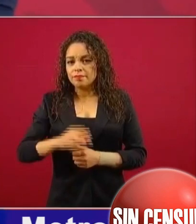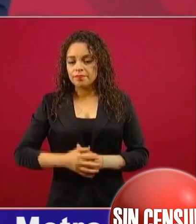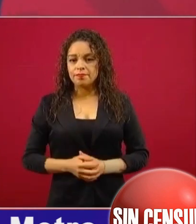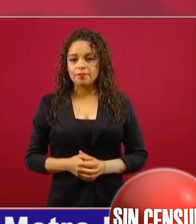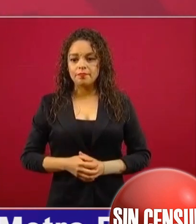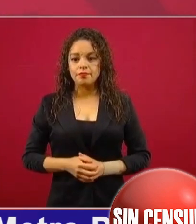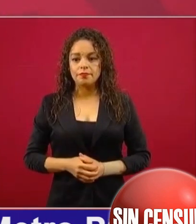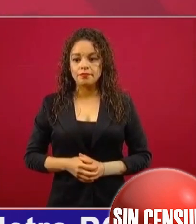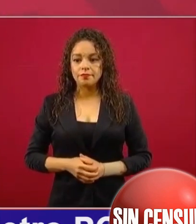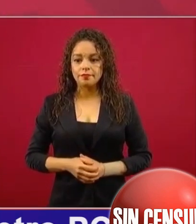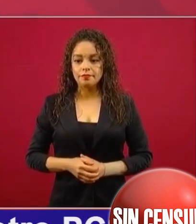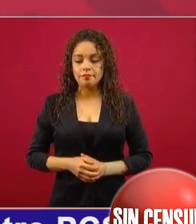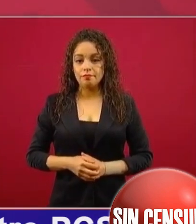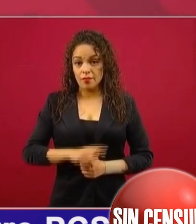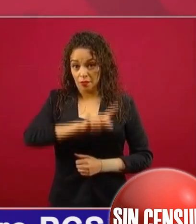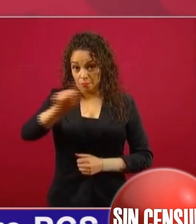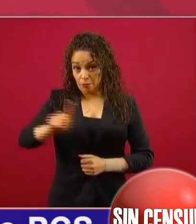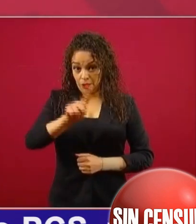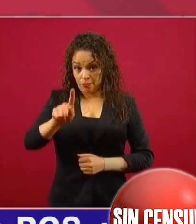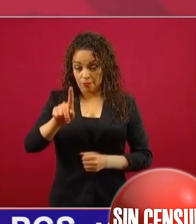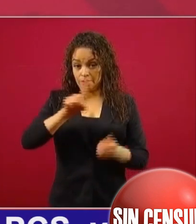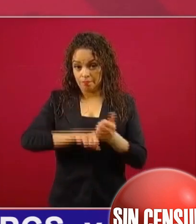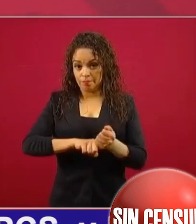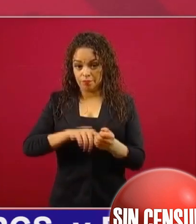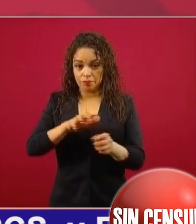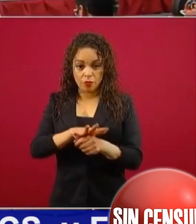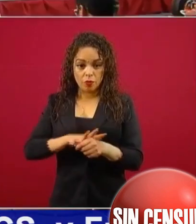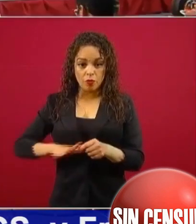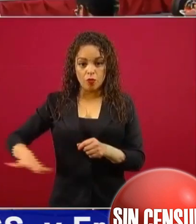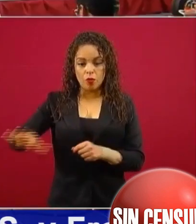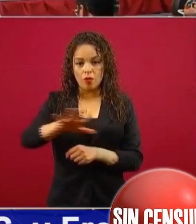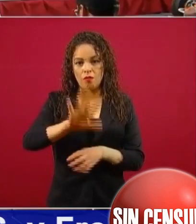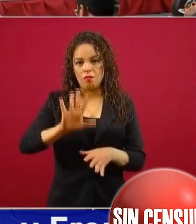se tenía al pueblo sometido.